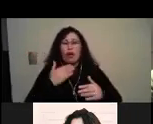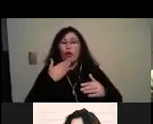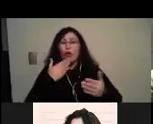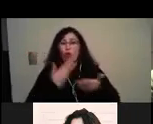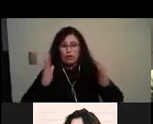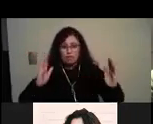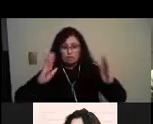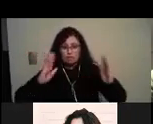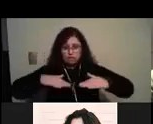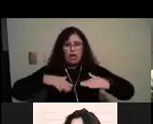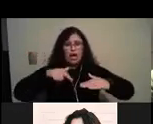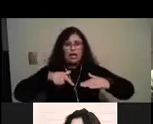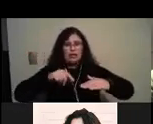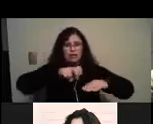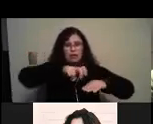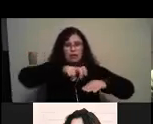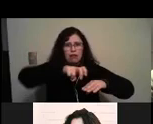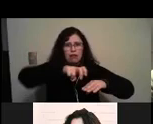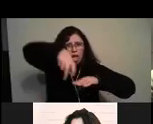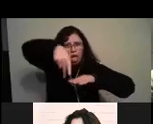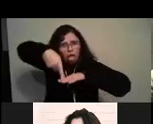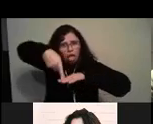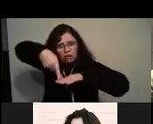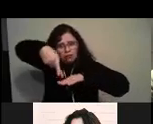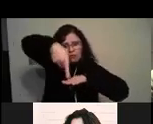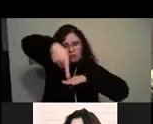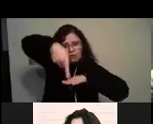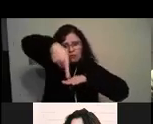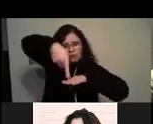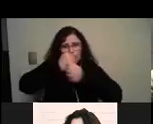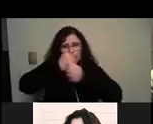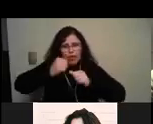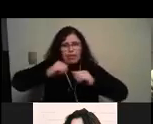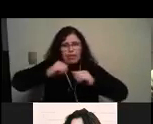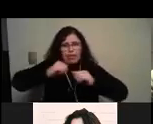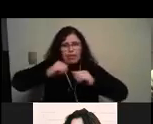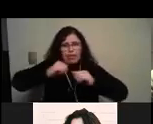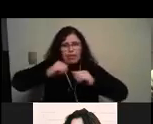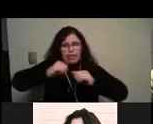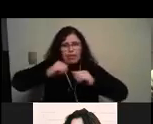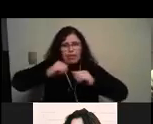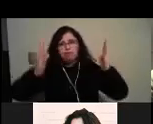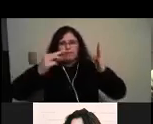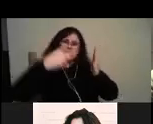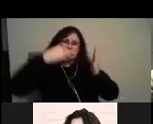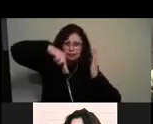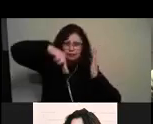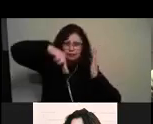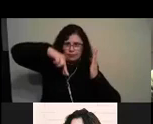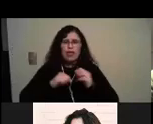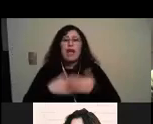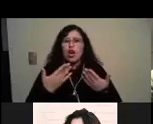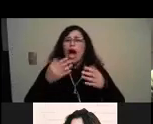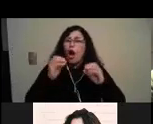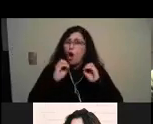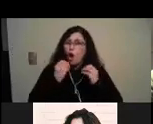los apoyapiés puestos, le va a costar muchísimo más. Y otro, si usted lo levanta o lo sienta de la silla de ruedas, ambos frenos tienen que